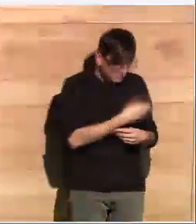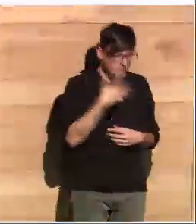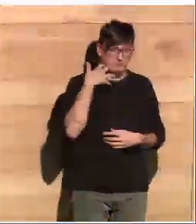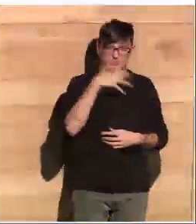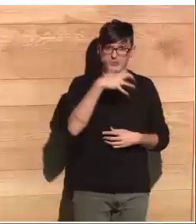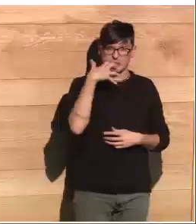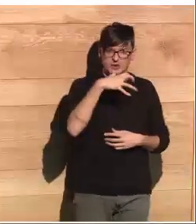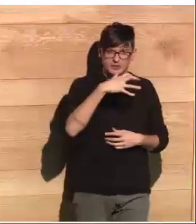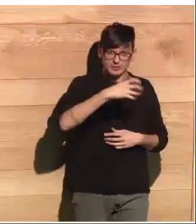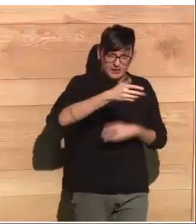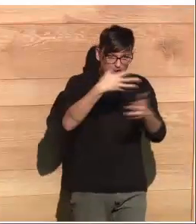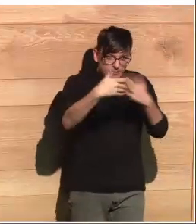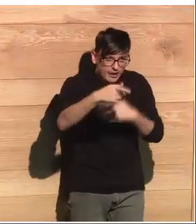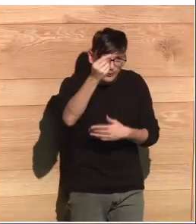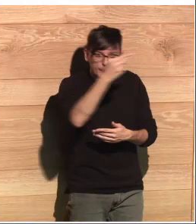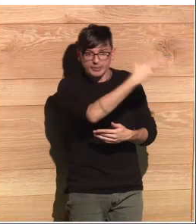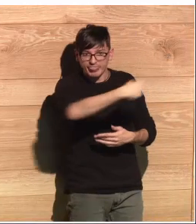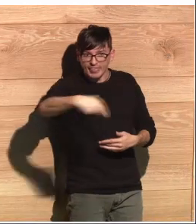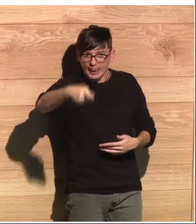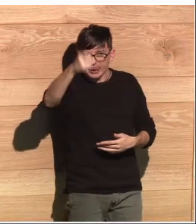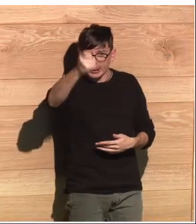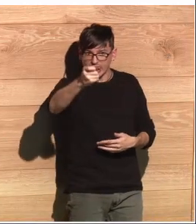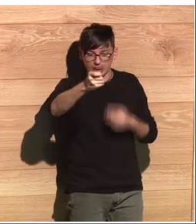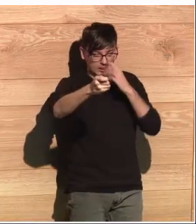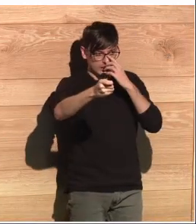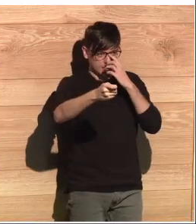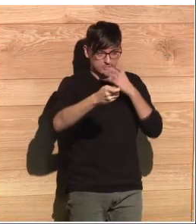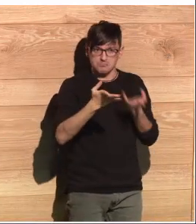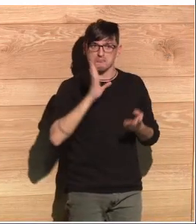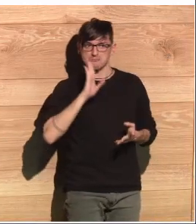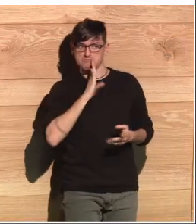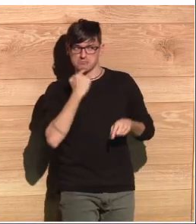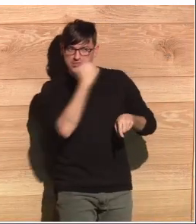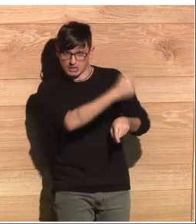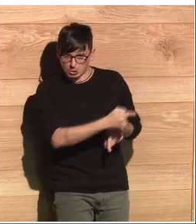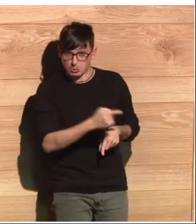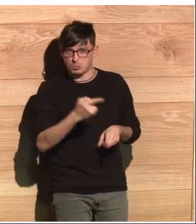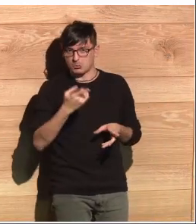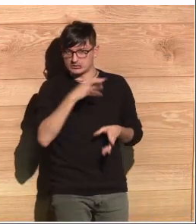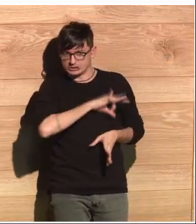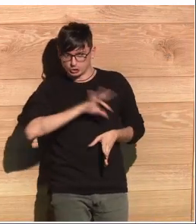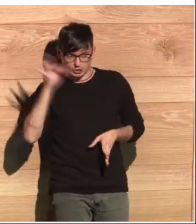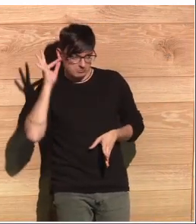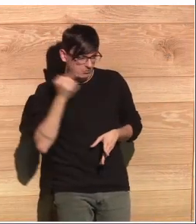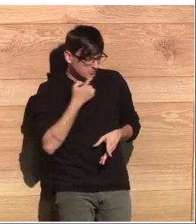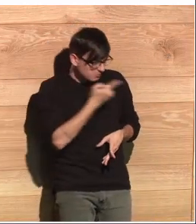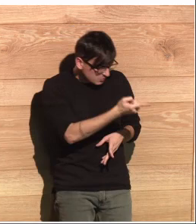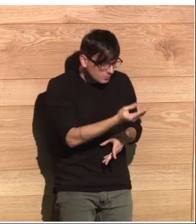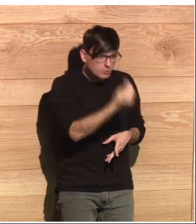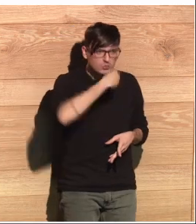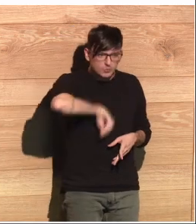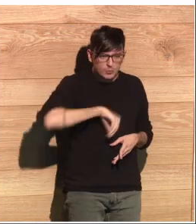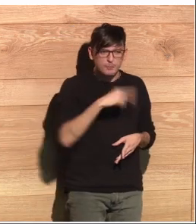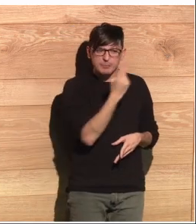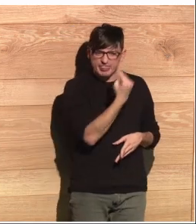nacido con un pincel en la mano, exclamó una de las damas comadronas. Señora, ¿recuerda haberse tragado un